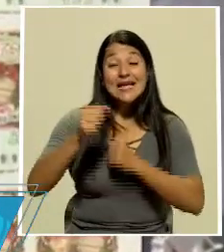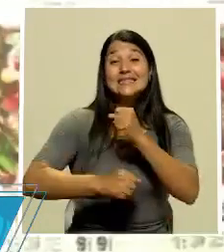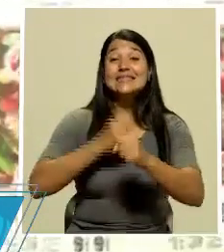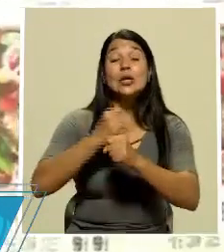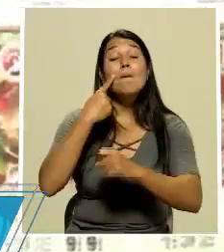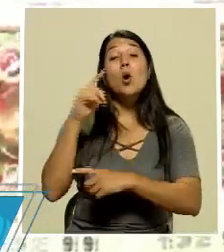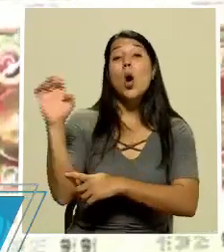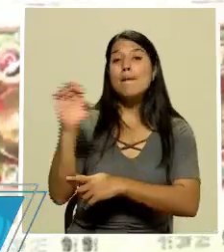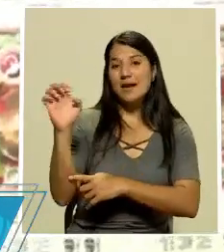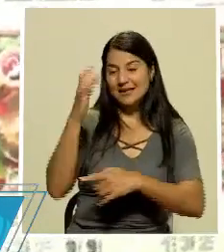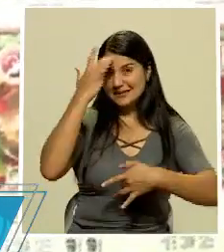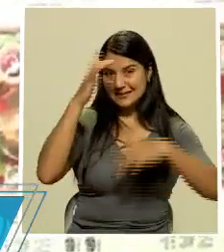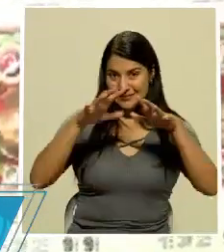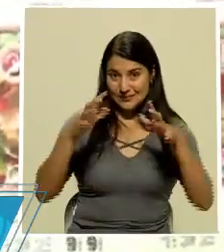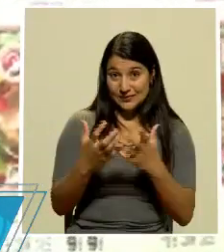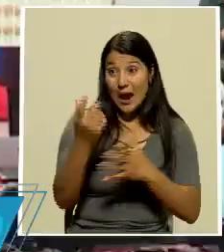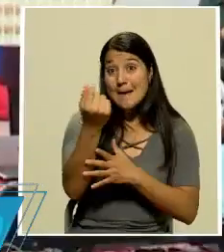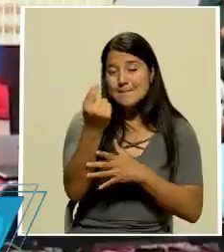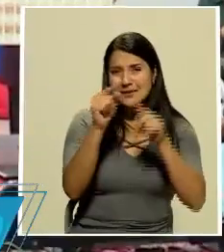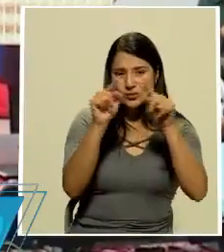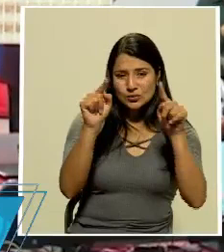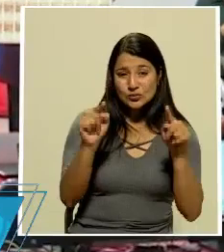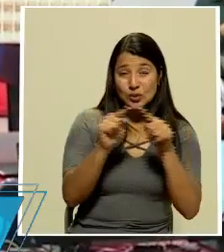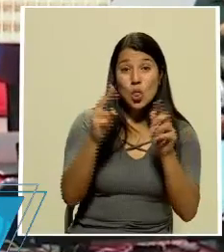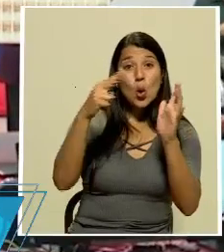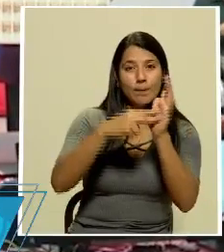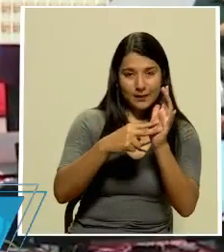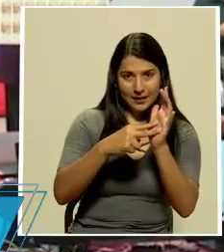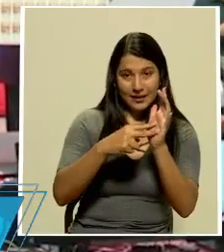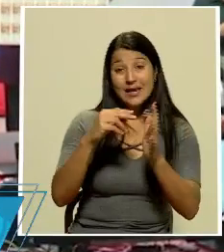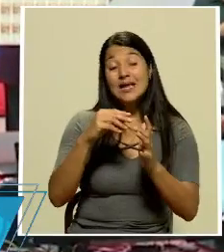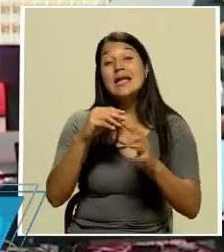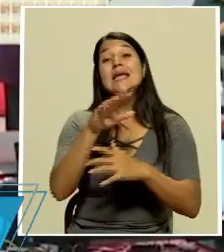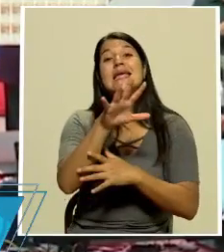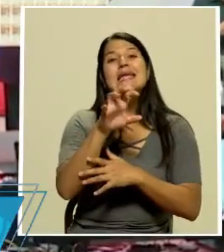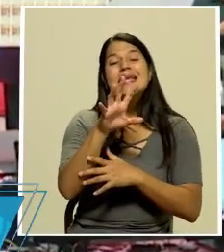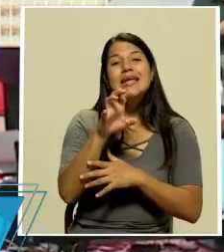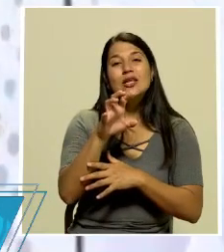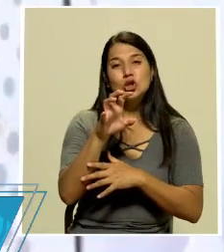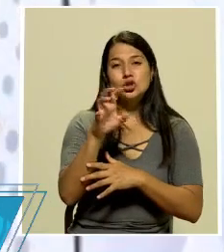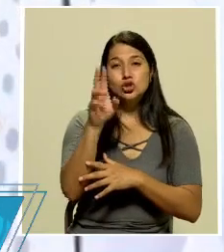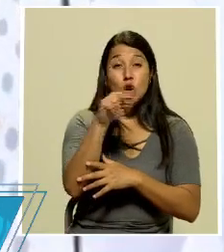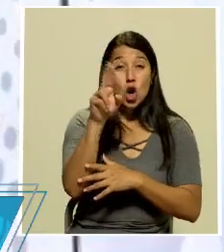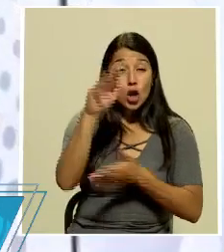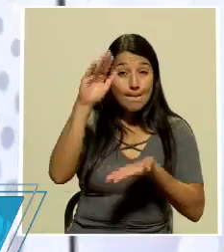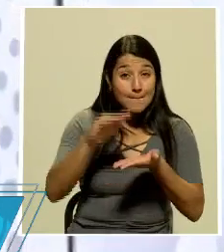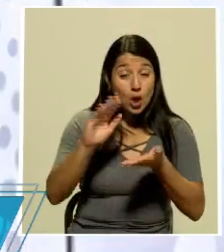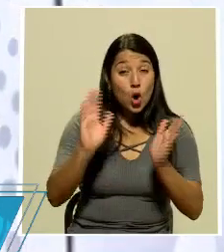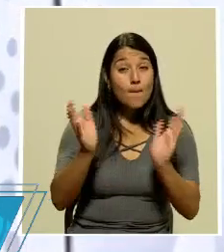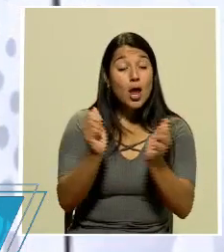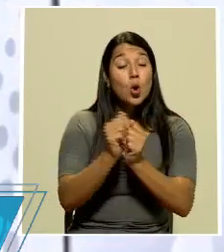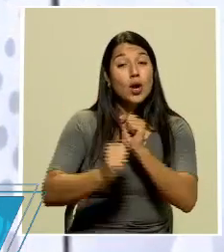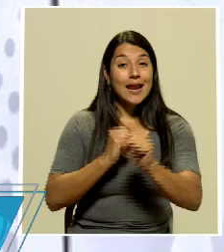a la emergencia por la pandemia, el costo de la fracción será de 2.000 colones, 500 colones menos que el año anterior, y el entero tiene un